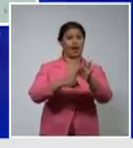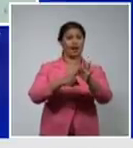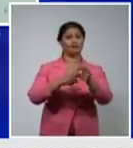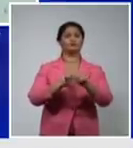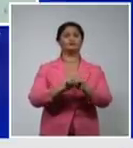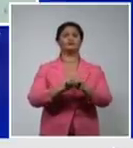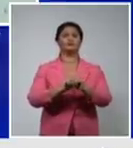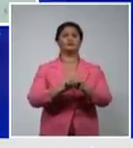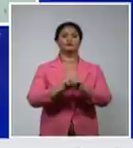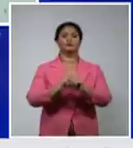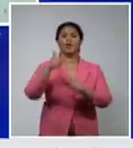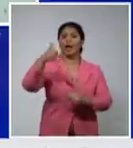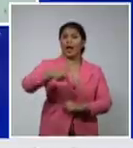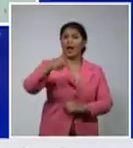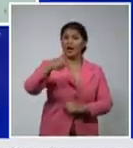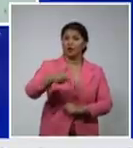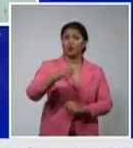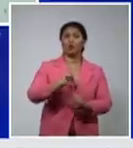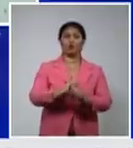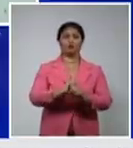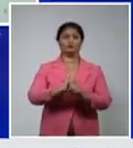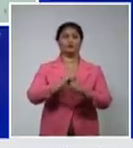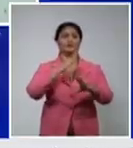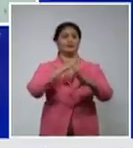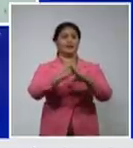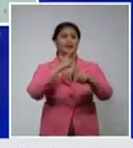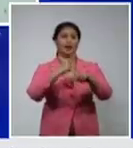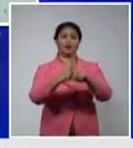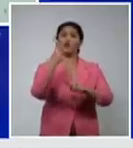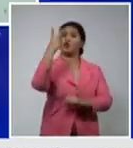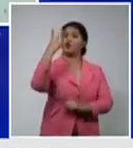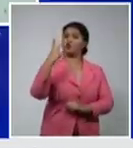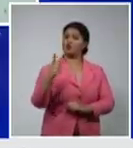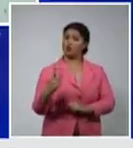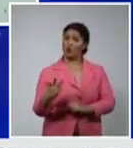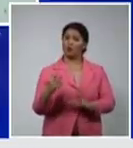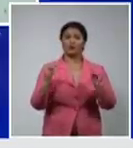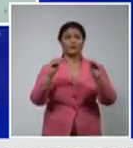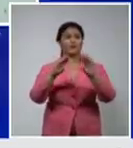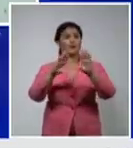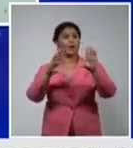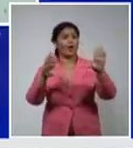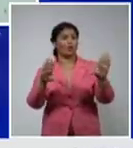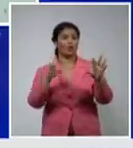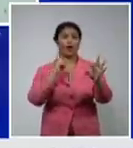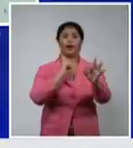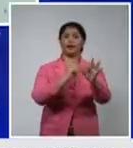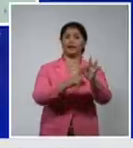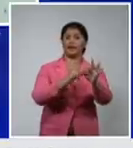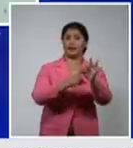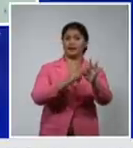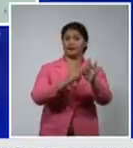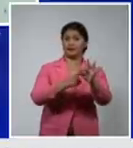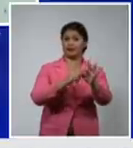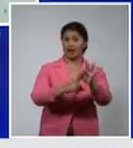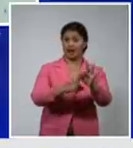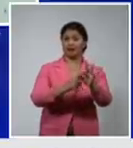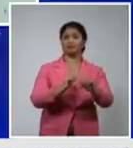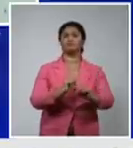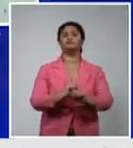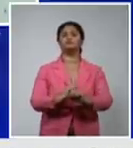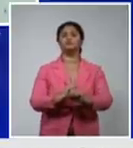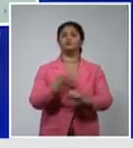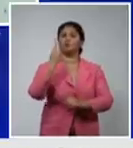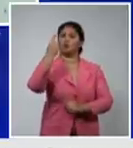2 cada uno, Batabanó, Madruga, Quibicán y San Nicolás de Bari con un